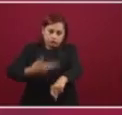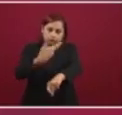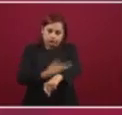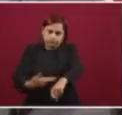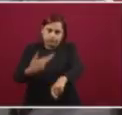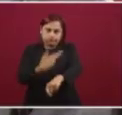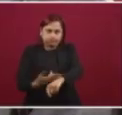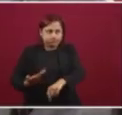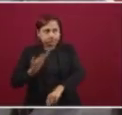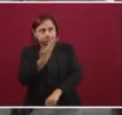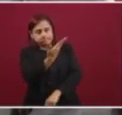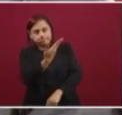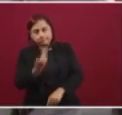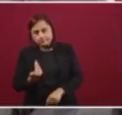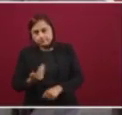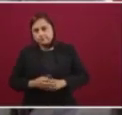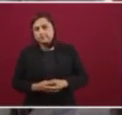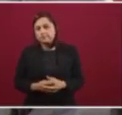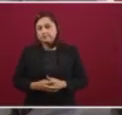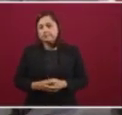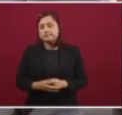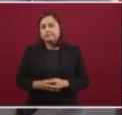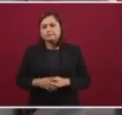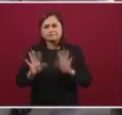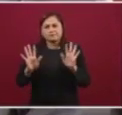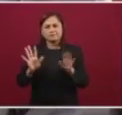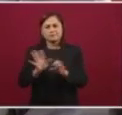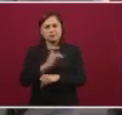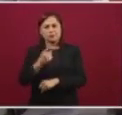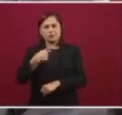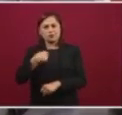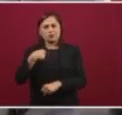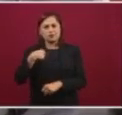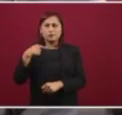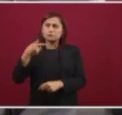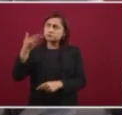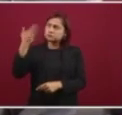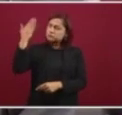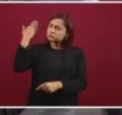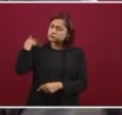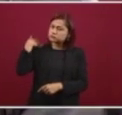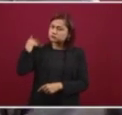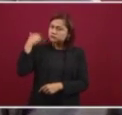antes se solicitara la devolución